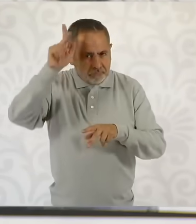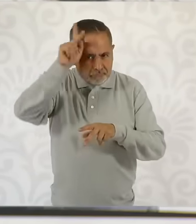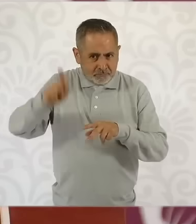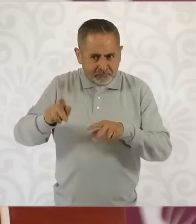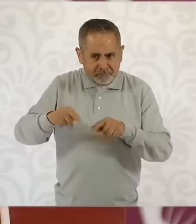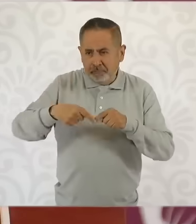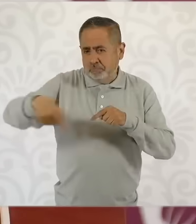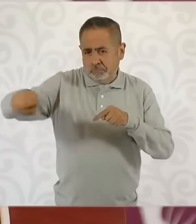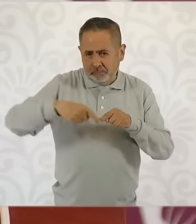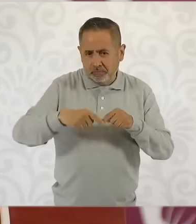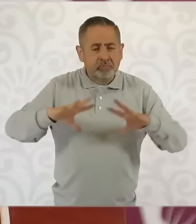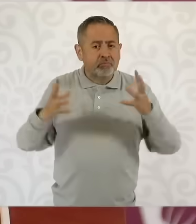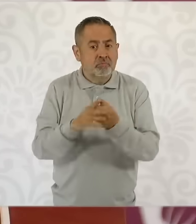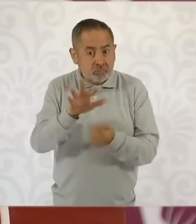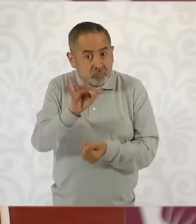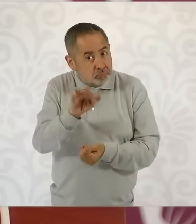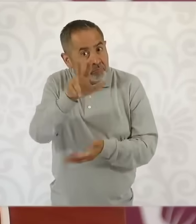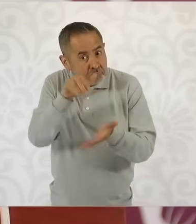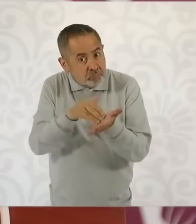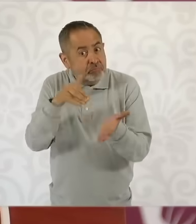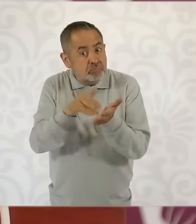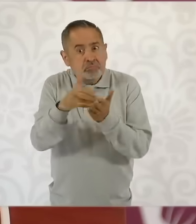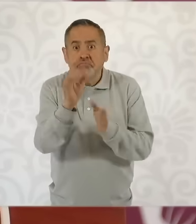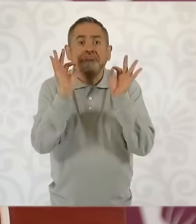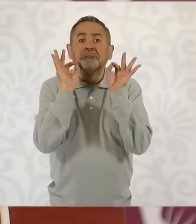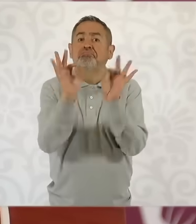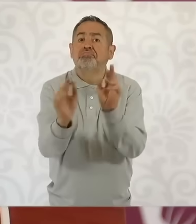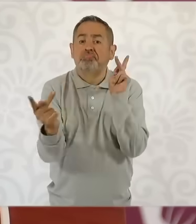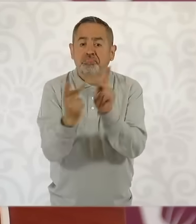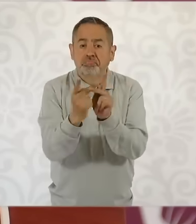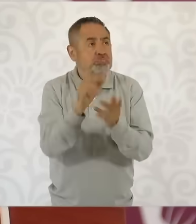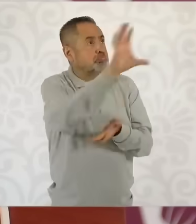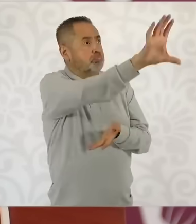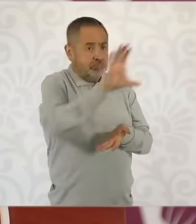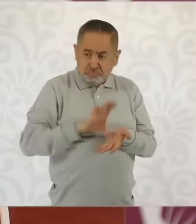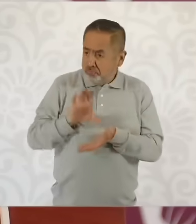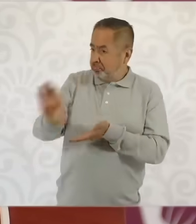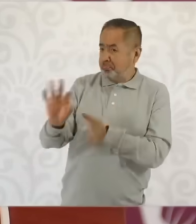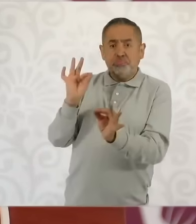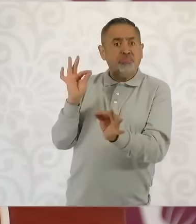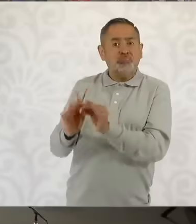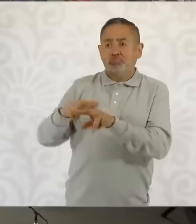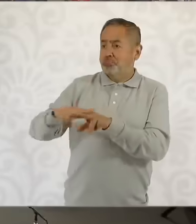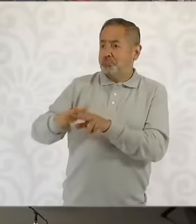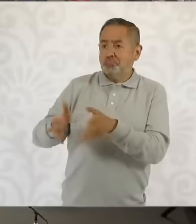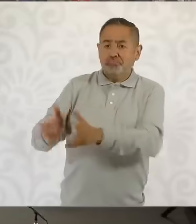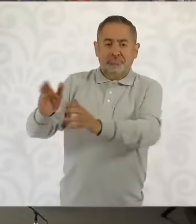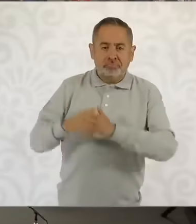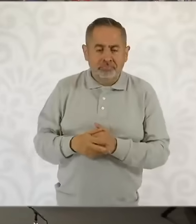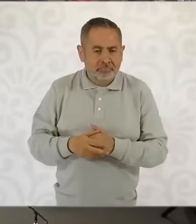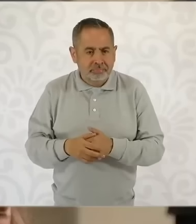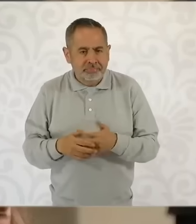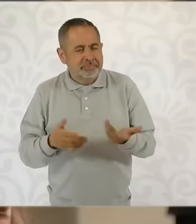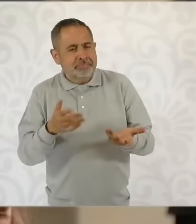si mal no recuerdo, son 48,000 millones de pesos, justo, o sea, nos alcanza para todo el tren. Podríamos decir que García Luna se robó un